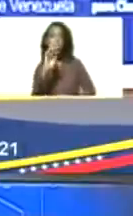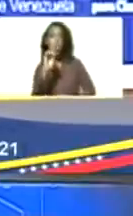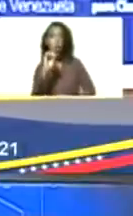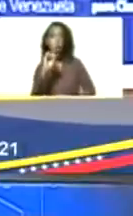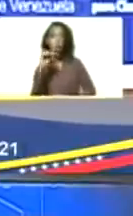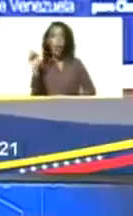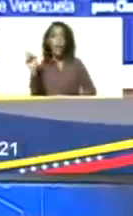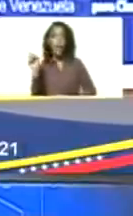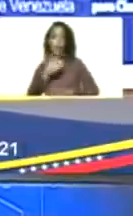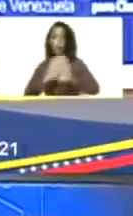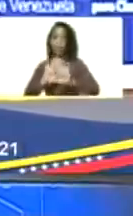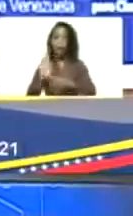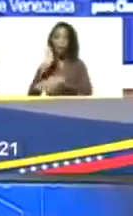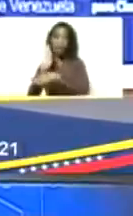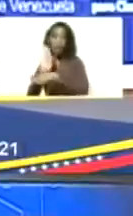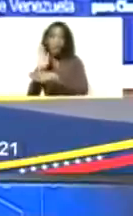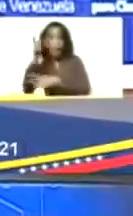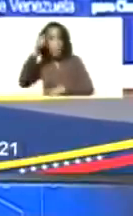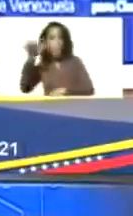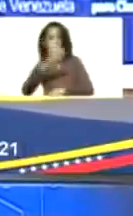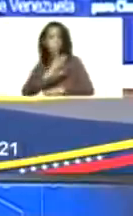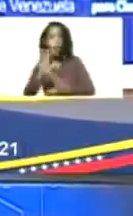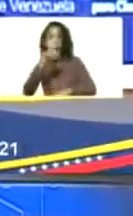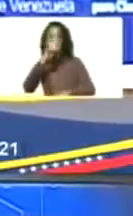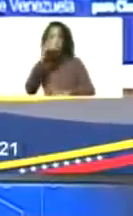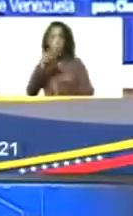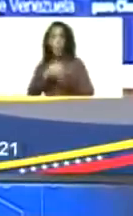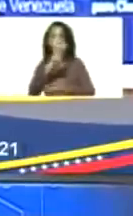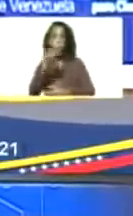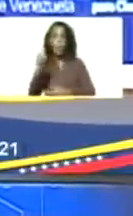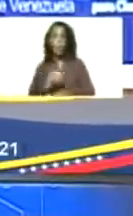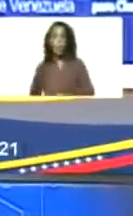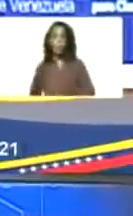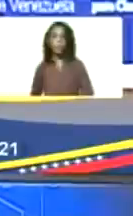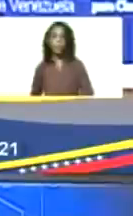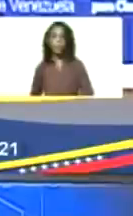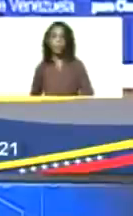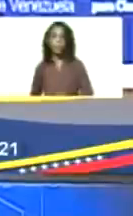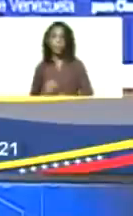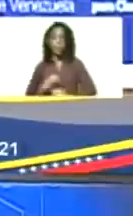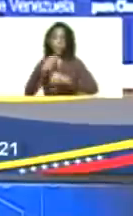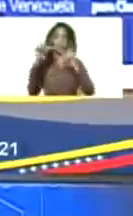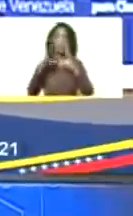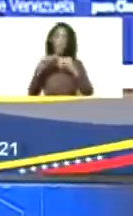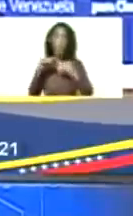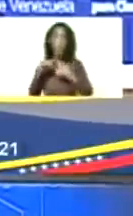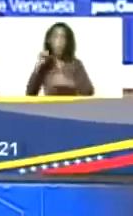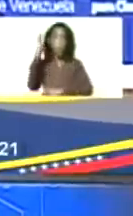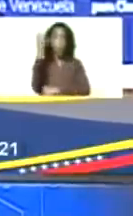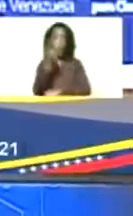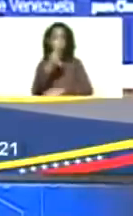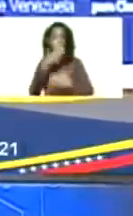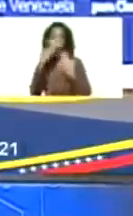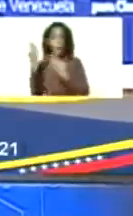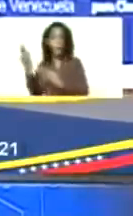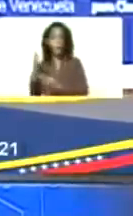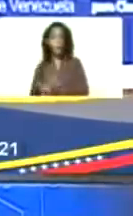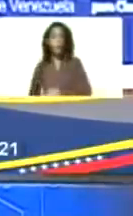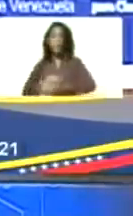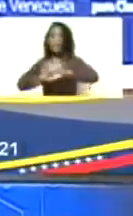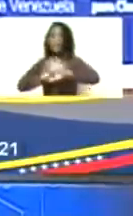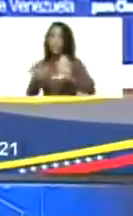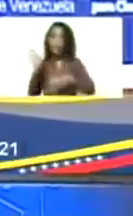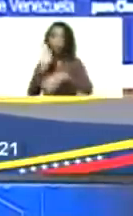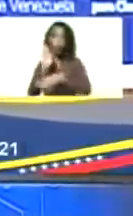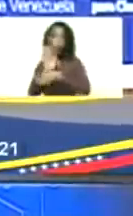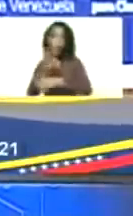hemos protegido a nuestro pueblo en el año 2020. Increíble todo lo que se logró. Ya hemos protegido